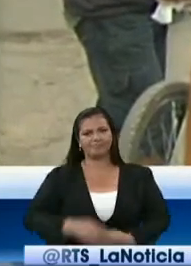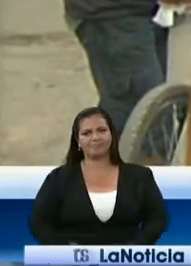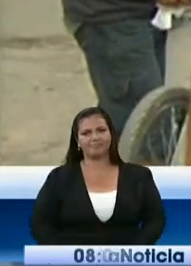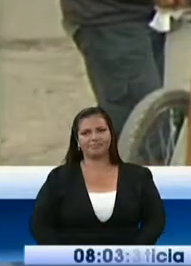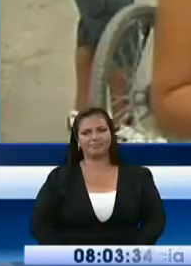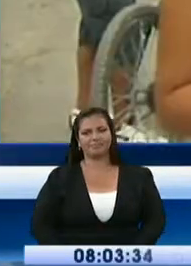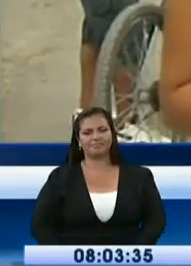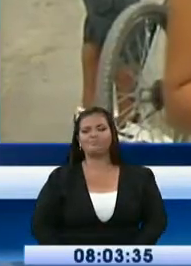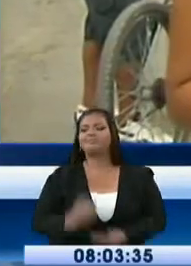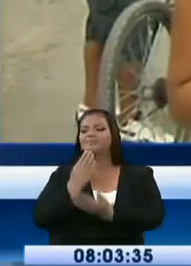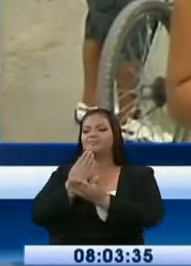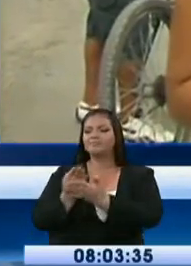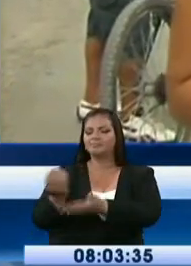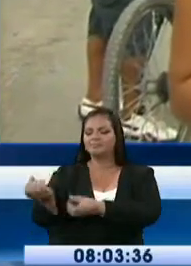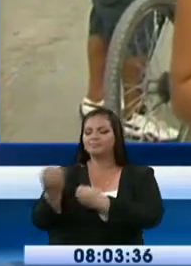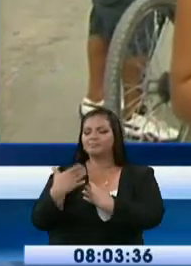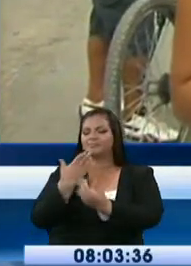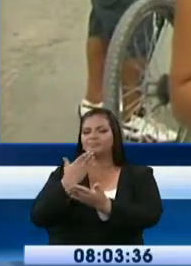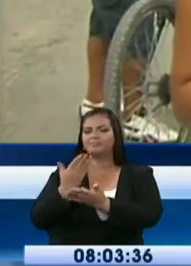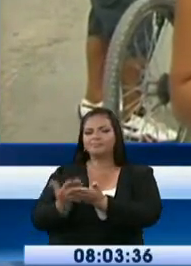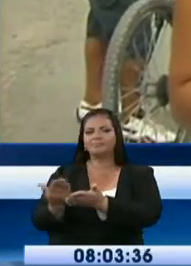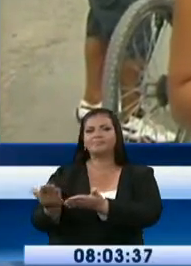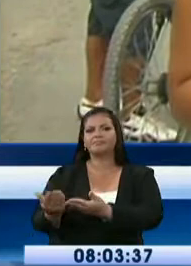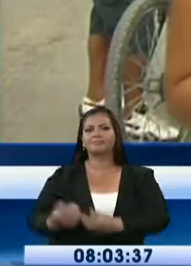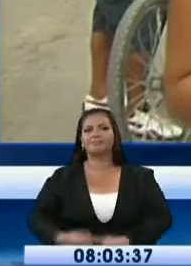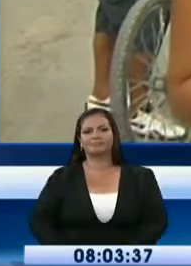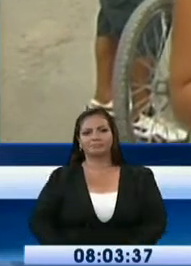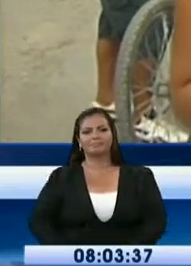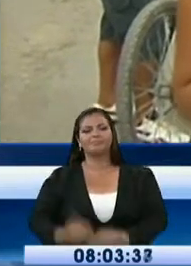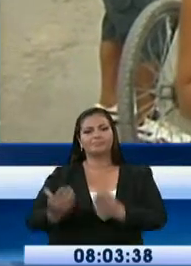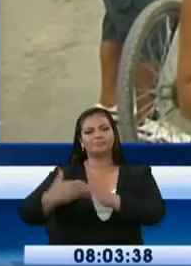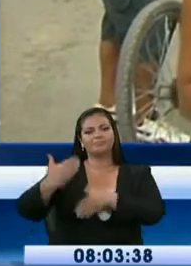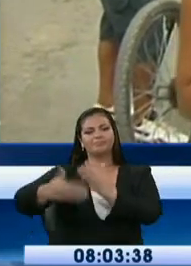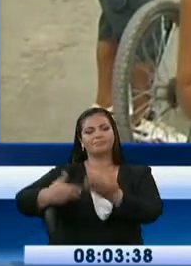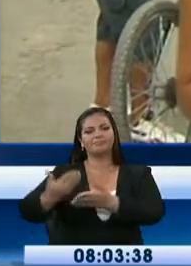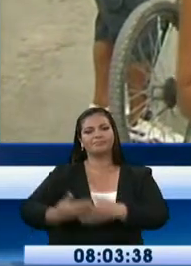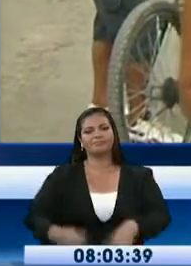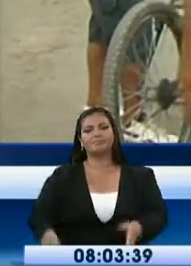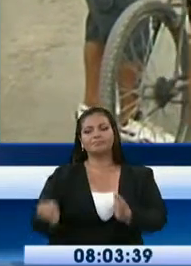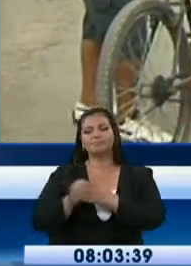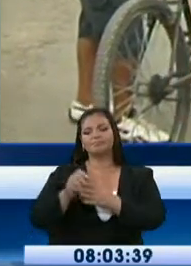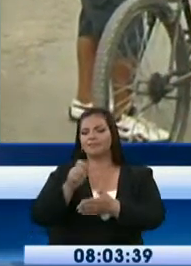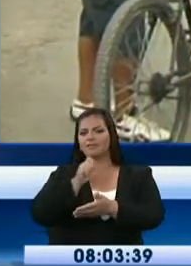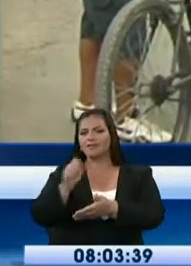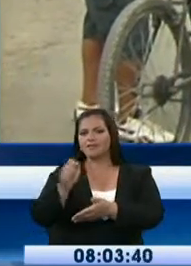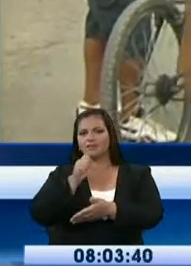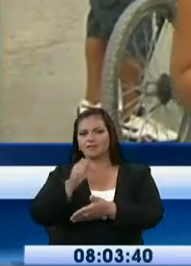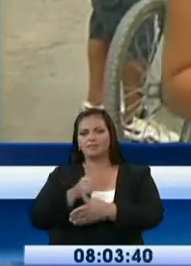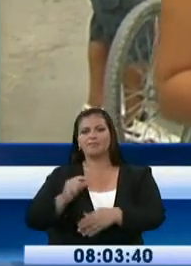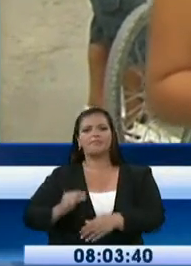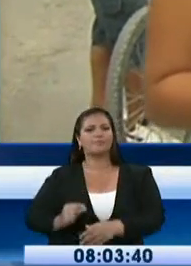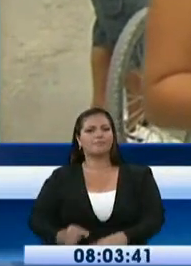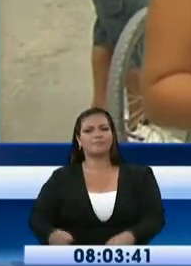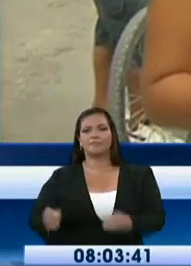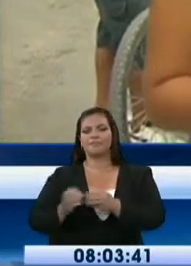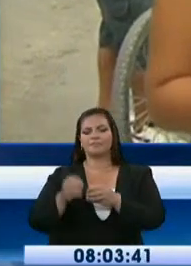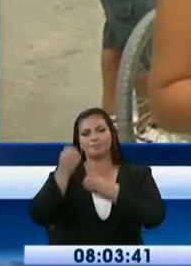Muchas gracias, Luxiola, por esa información. Gracias a Luxiola por la información. Por el momento, más adelante volveremos a conectarnos con usted para que nos amplíe esa